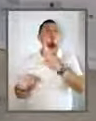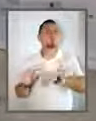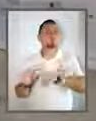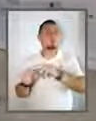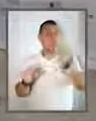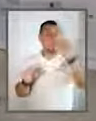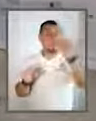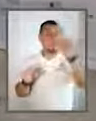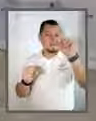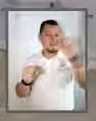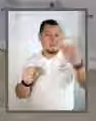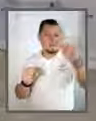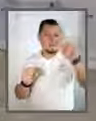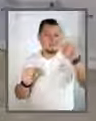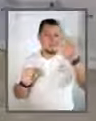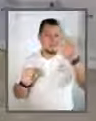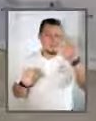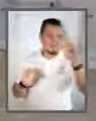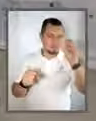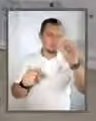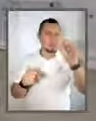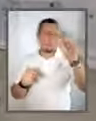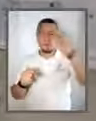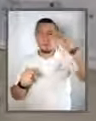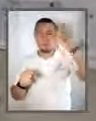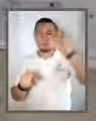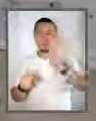de Andares o el de López Mateos.